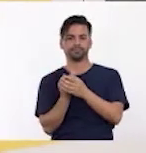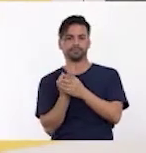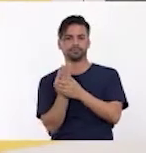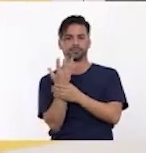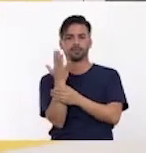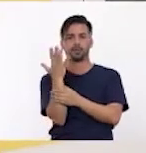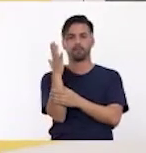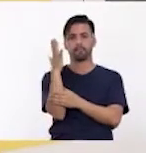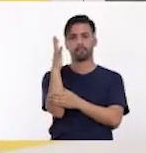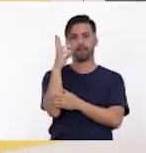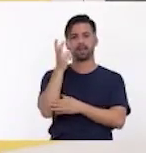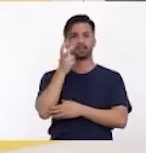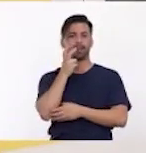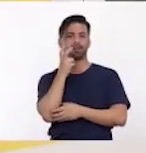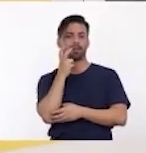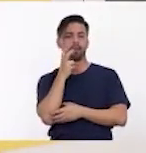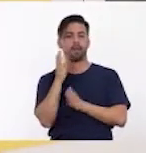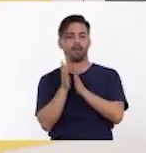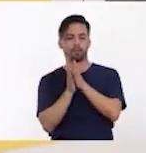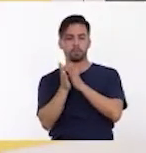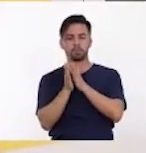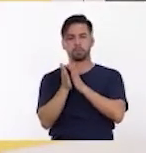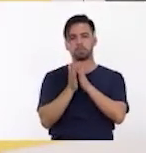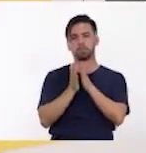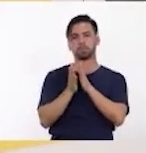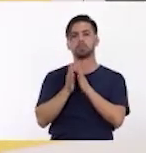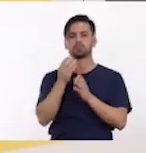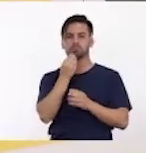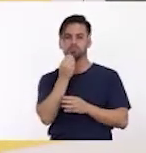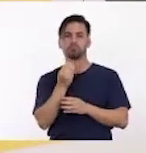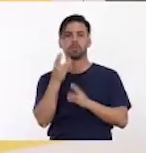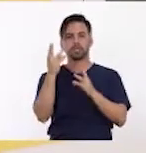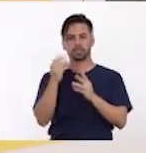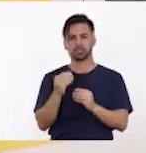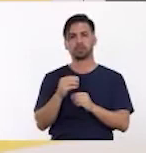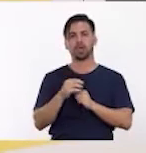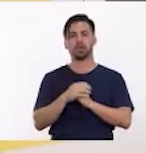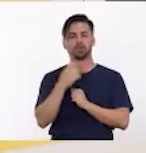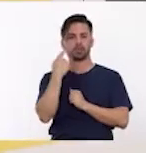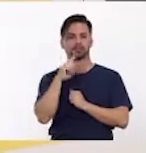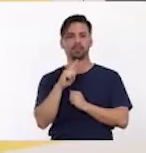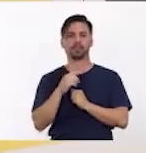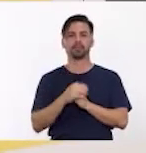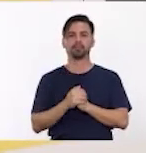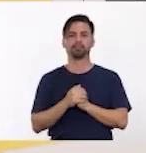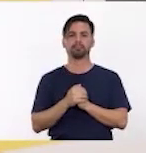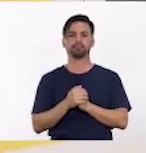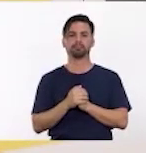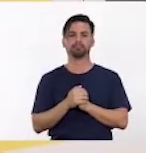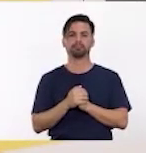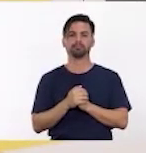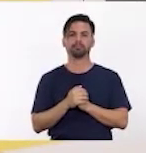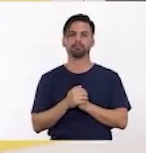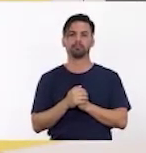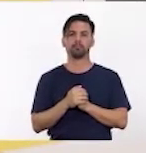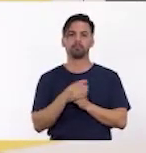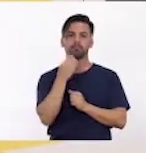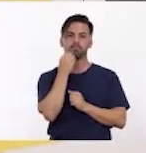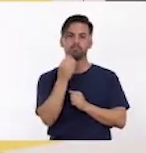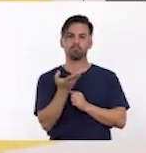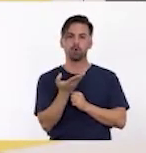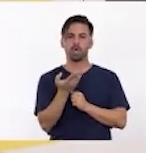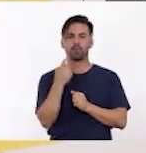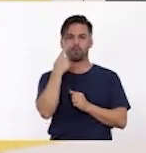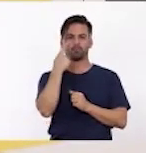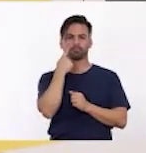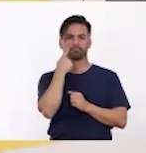como resultado, pero ahí tenemos un resultado de droga. Podemos estar refiriéndonos a la actividad